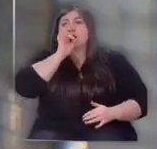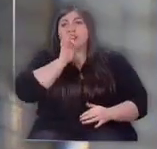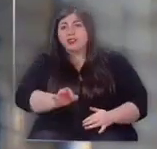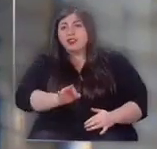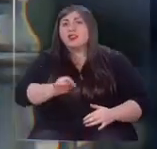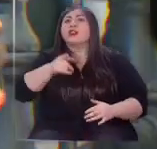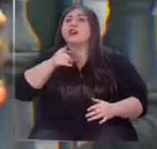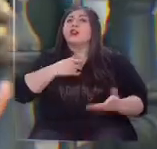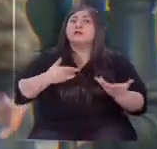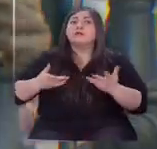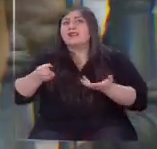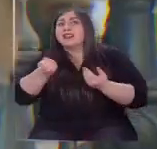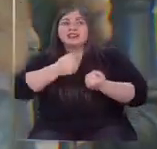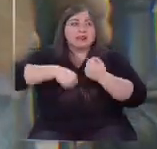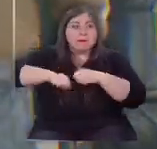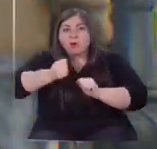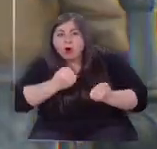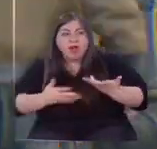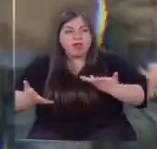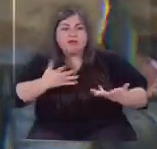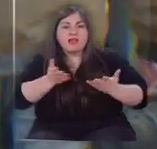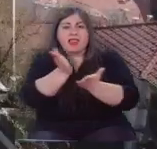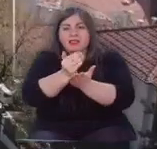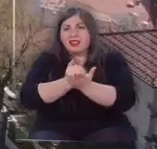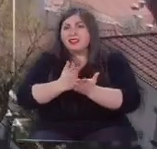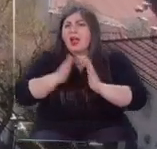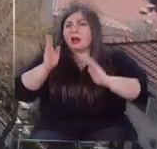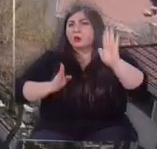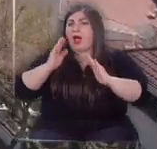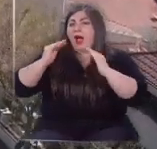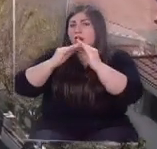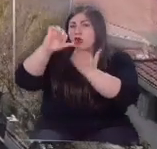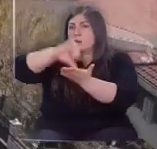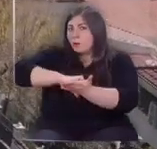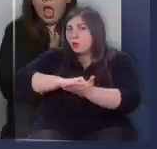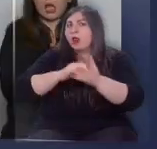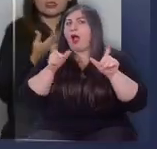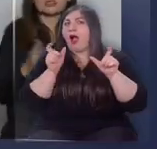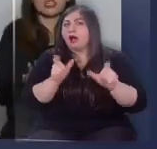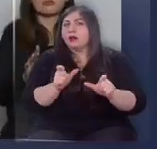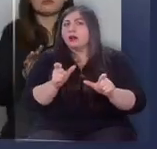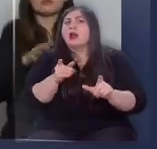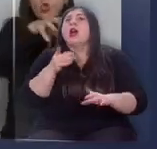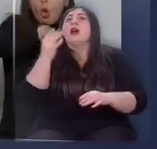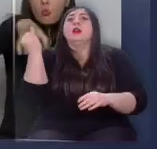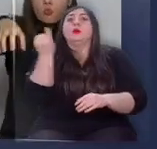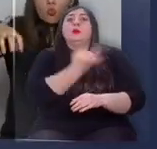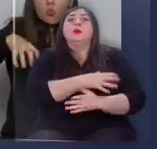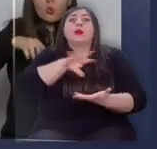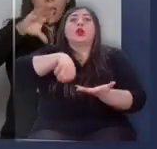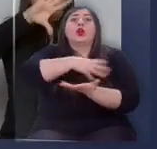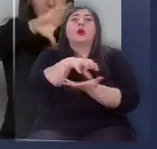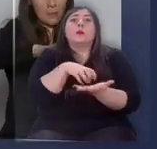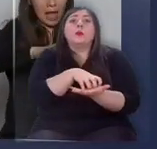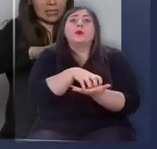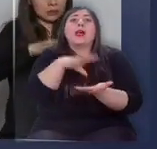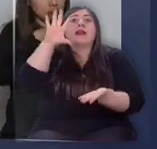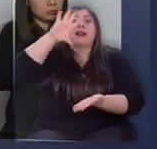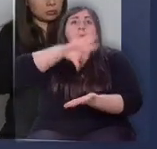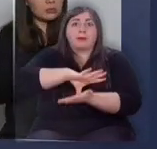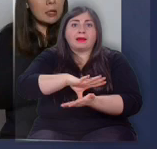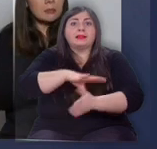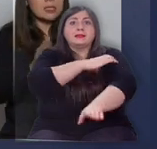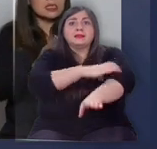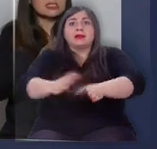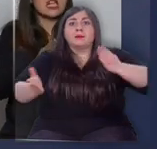y estratégicas. Por eso, las comunas con restricción aumentarán el martes. El número de comunas en el país que va a entrar